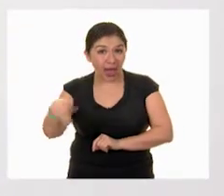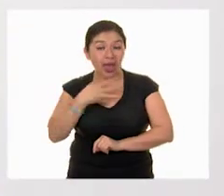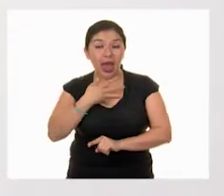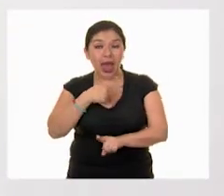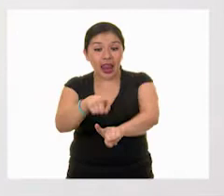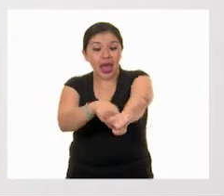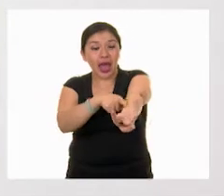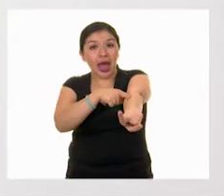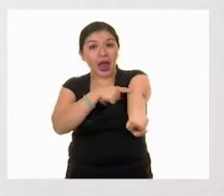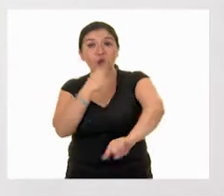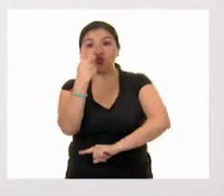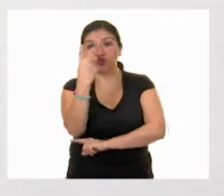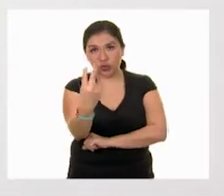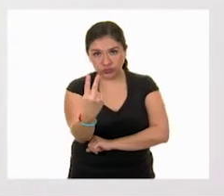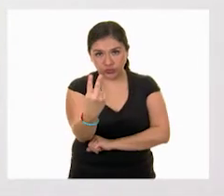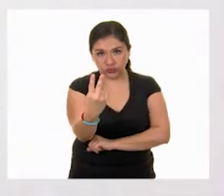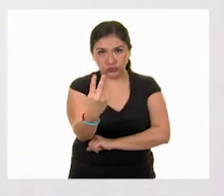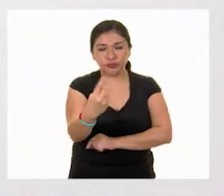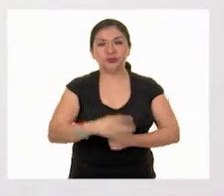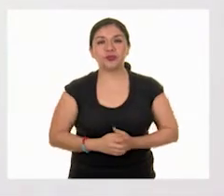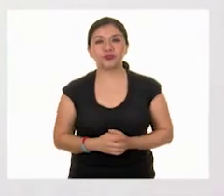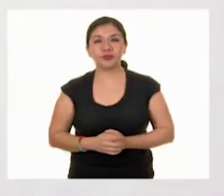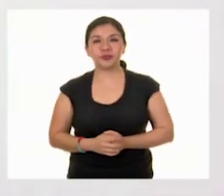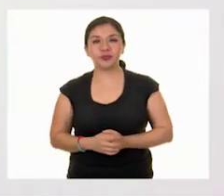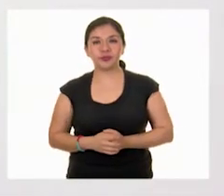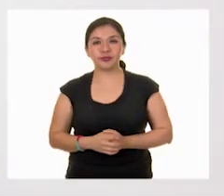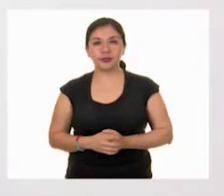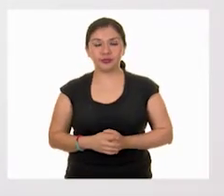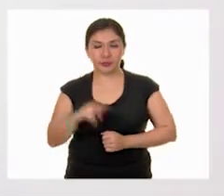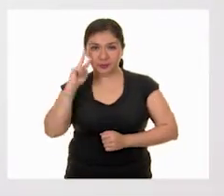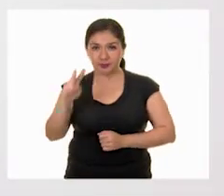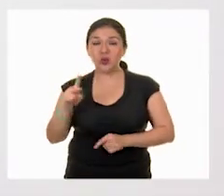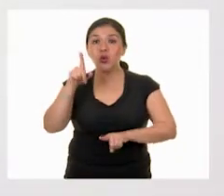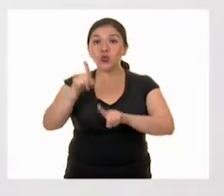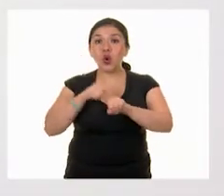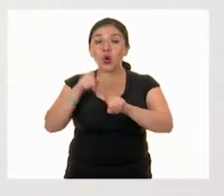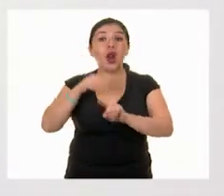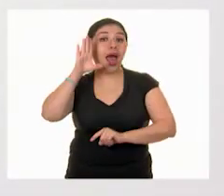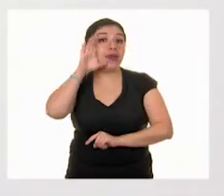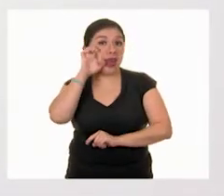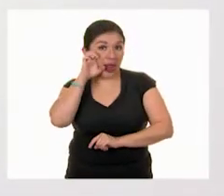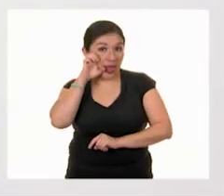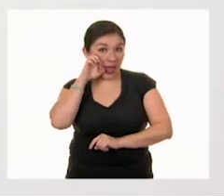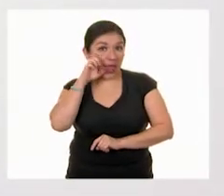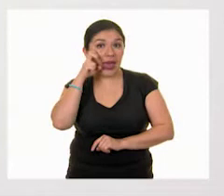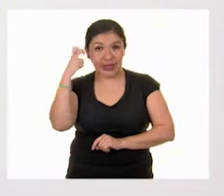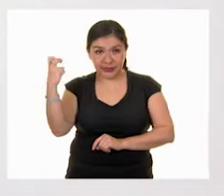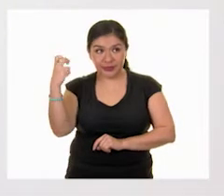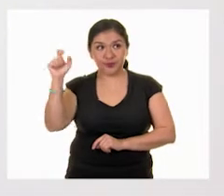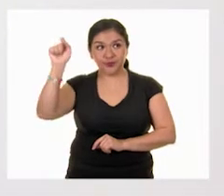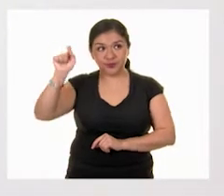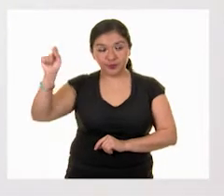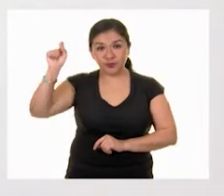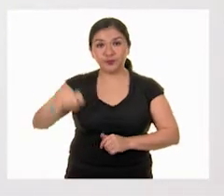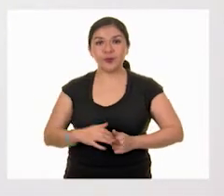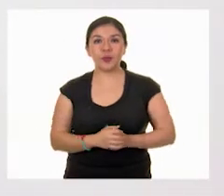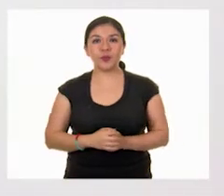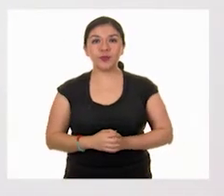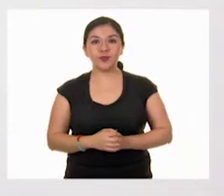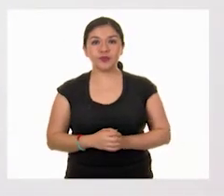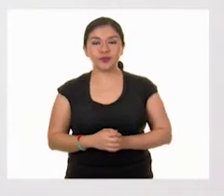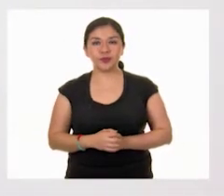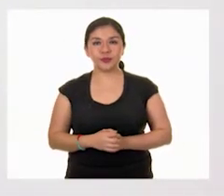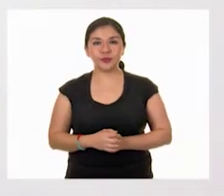largo 2. Aquí le voy a poner primero naranja. Prisma naranja, muy bien.